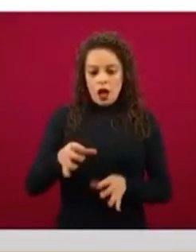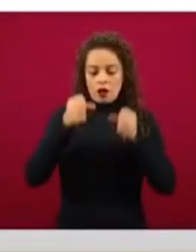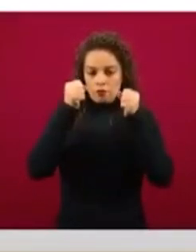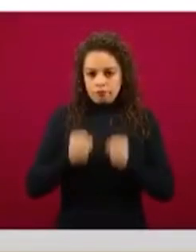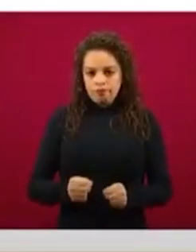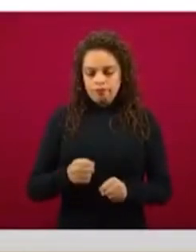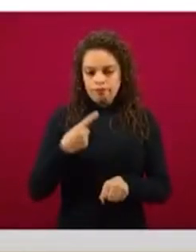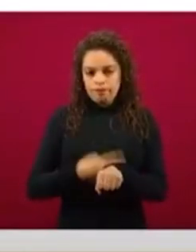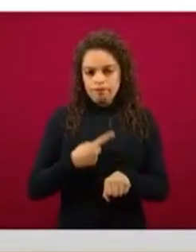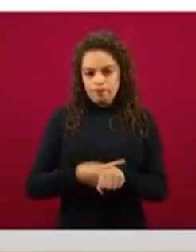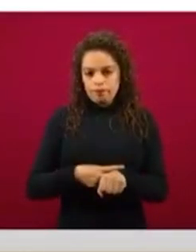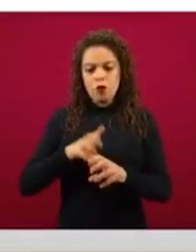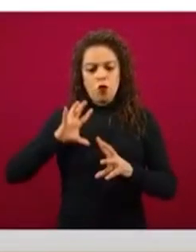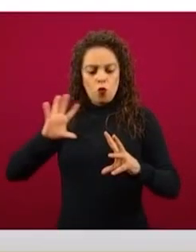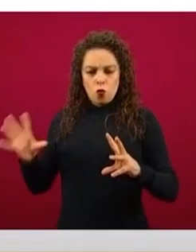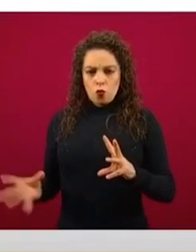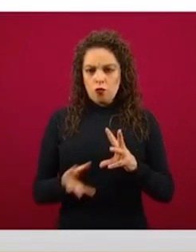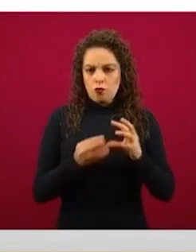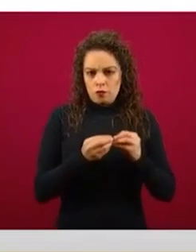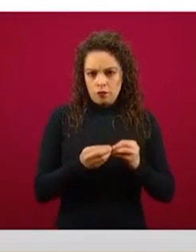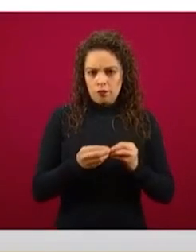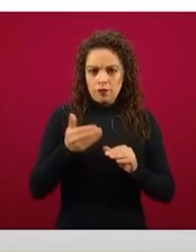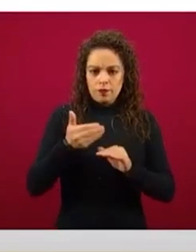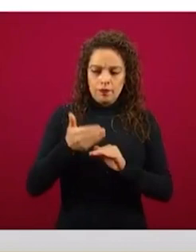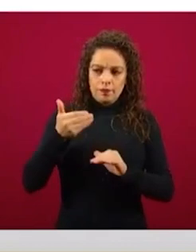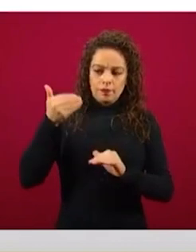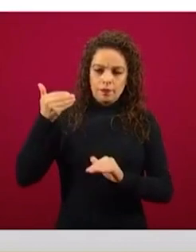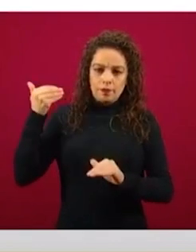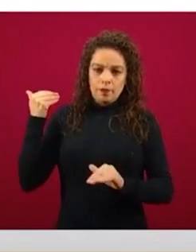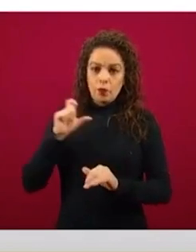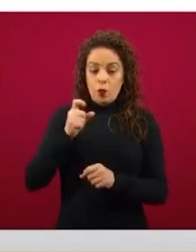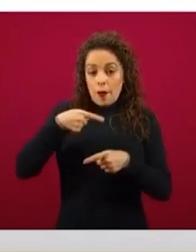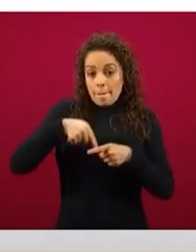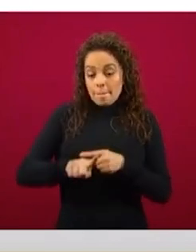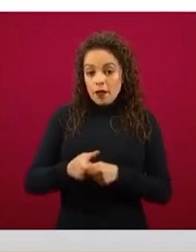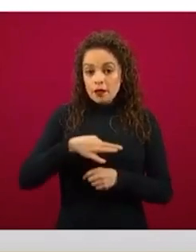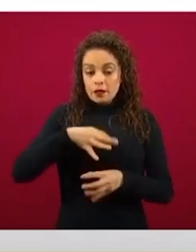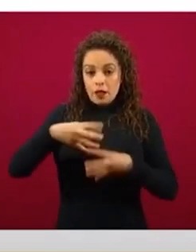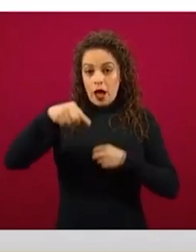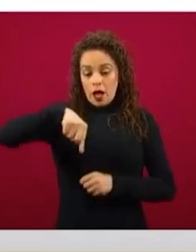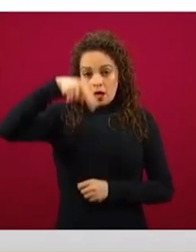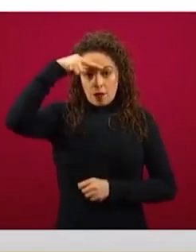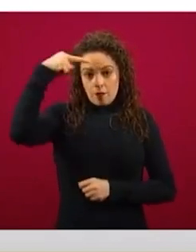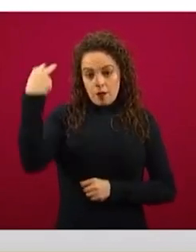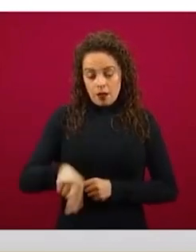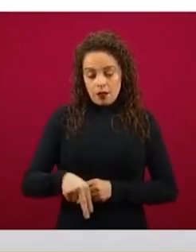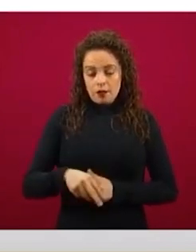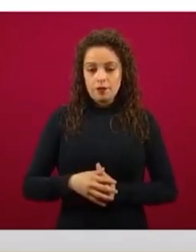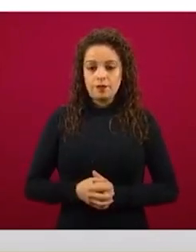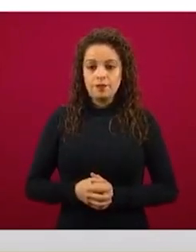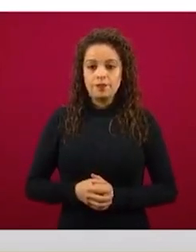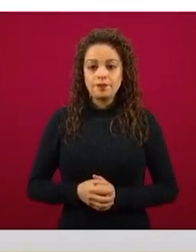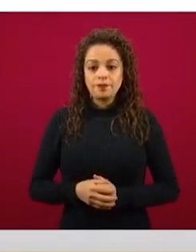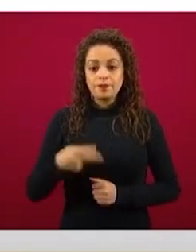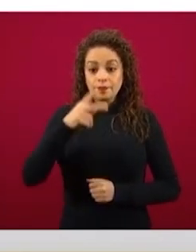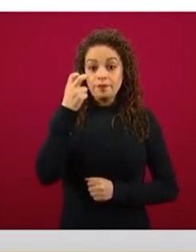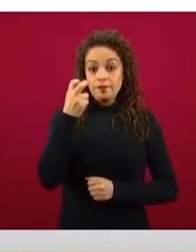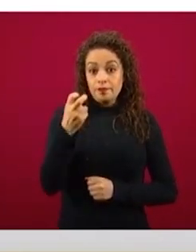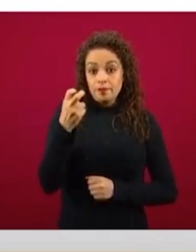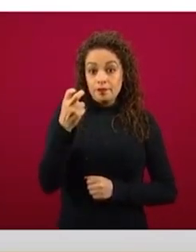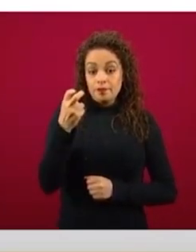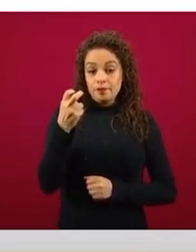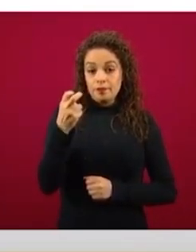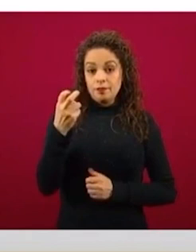acumulados es decir todos los que han ocurrido desde que inició la epidemia en méxico sin embargo de esto sólo la cuarta parte es